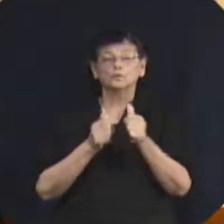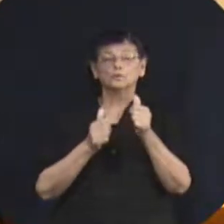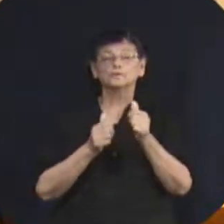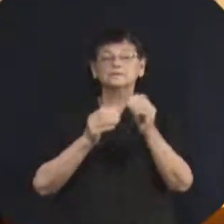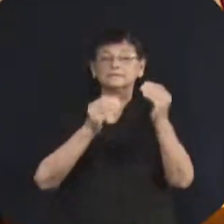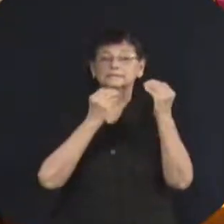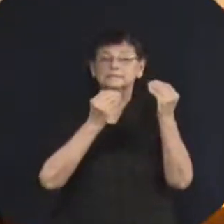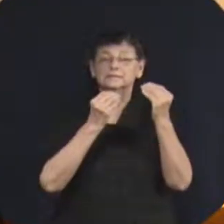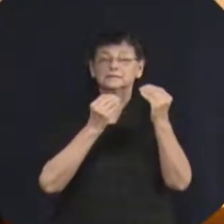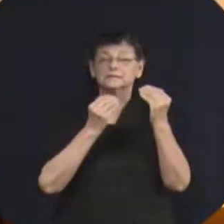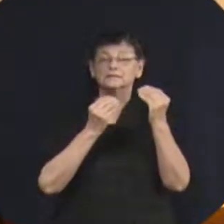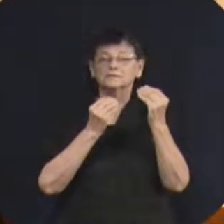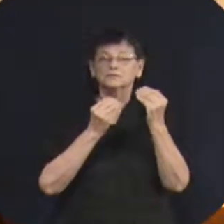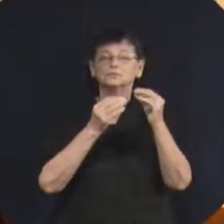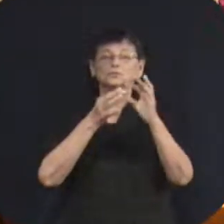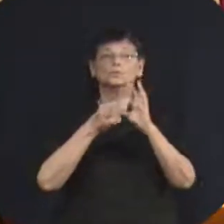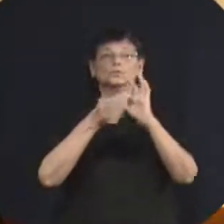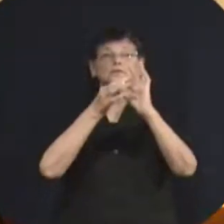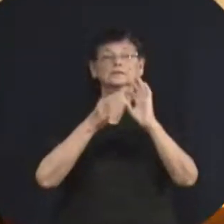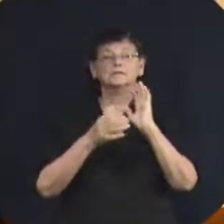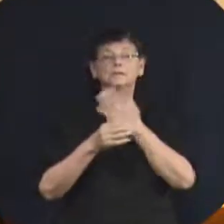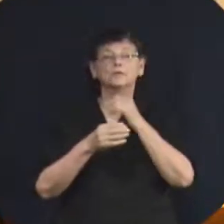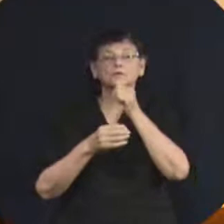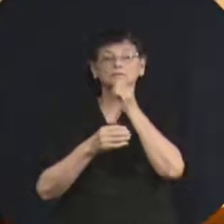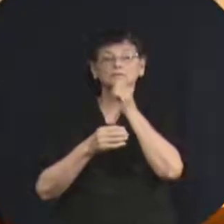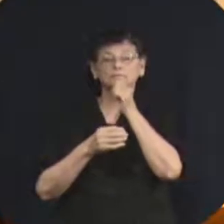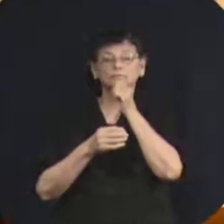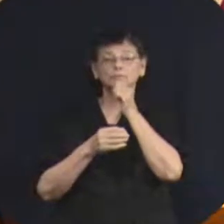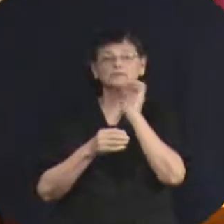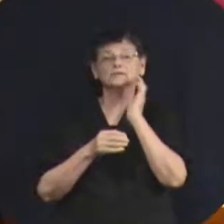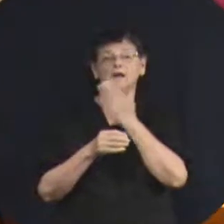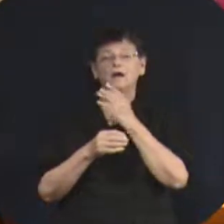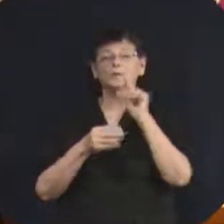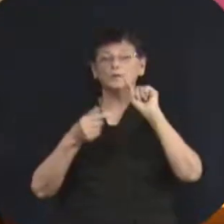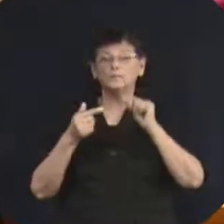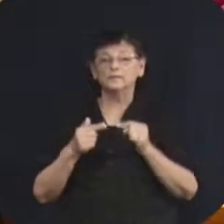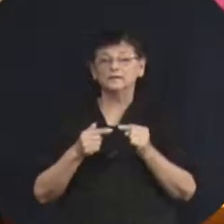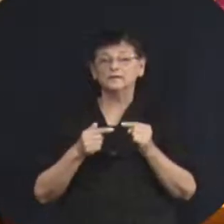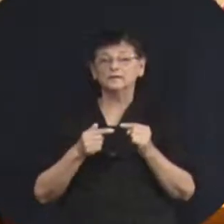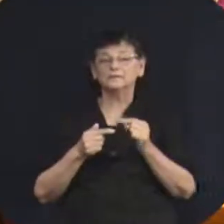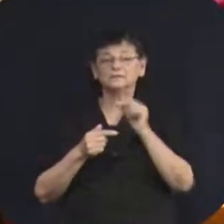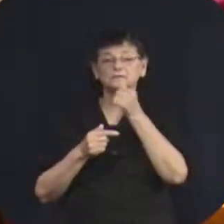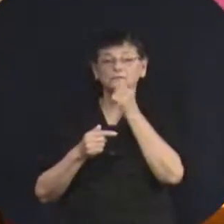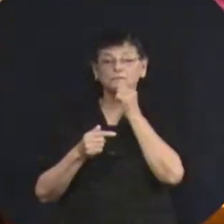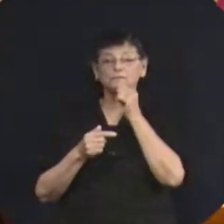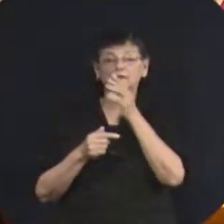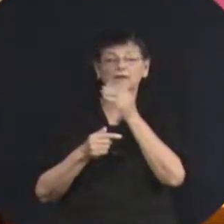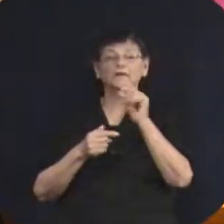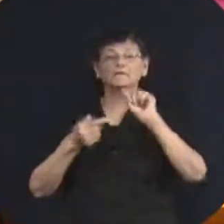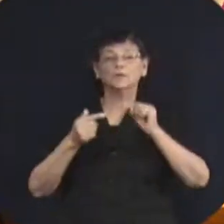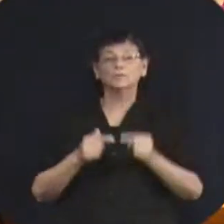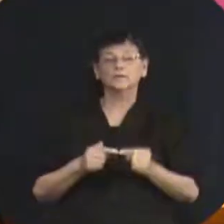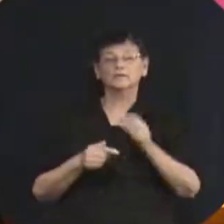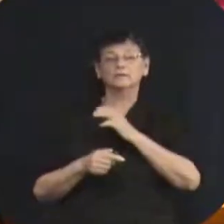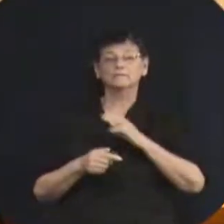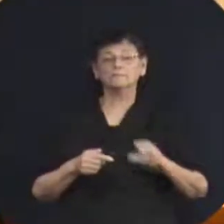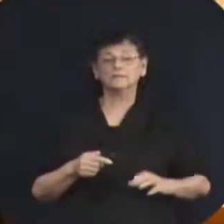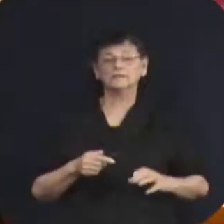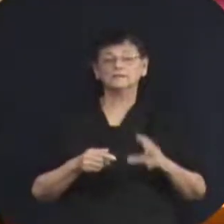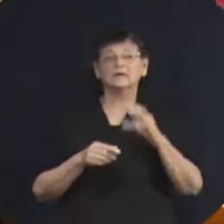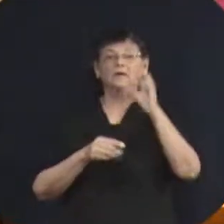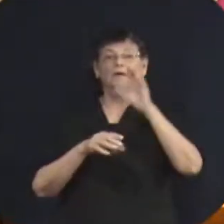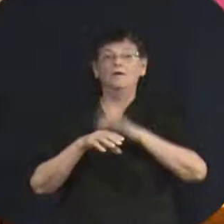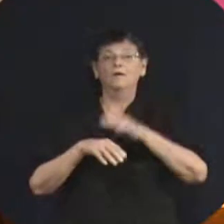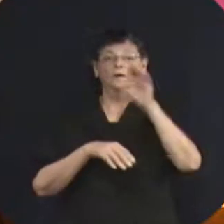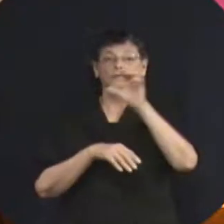nos enseña a unir nuestros sufrimientos, nuestros dolores, al sufrimiento y al dolor de Cristo en la